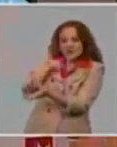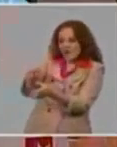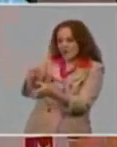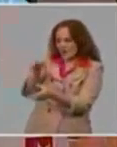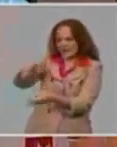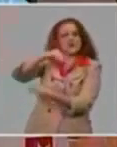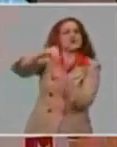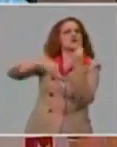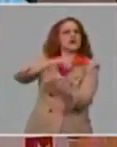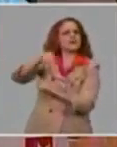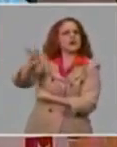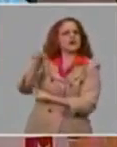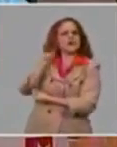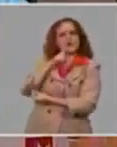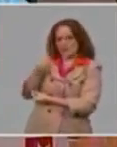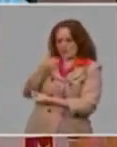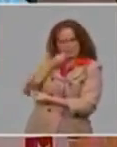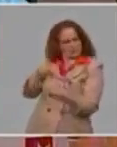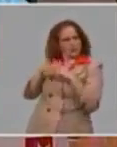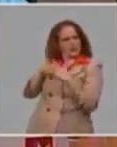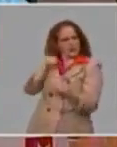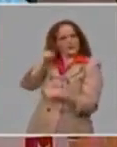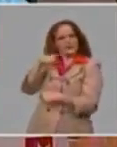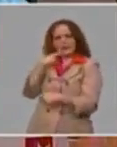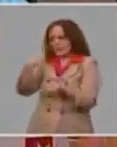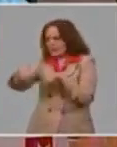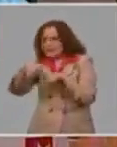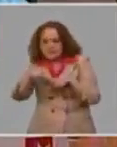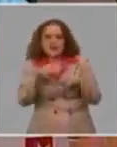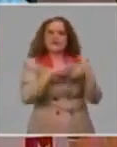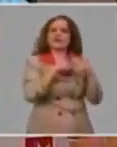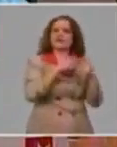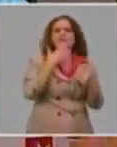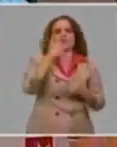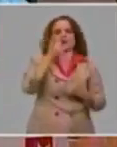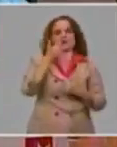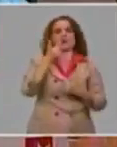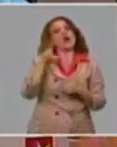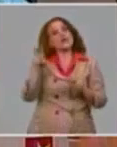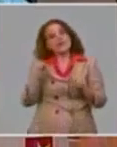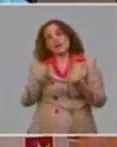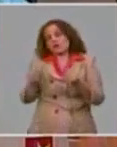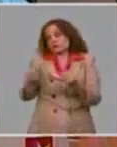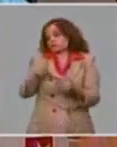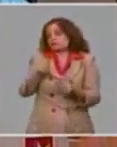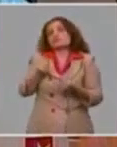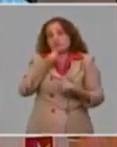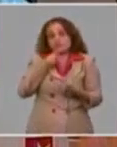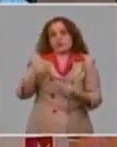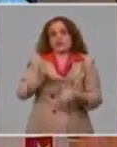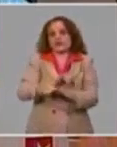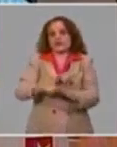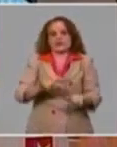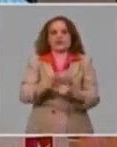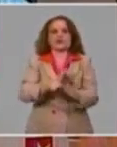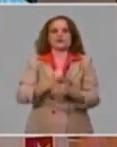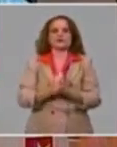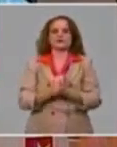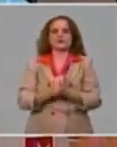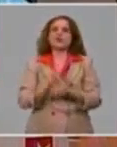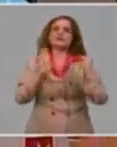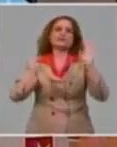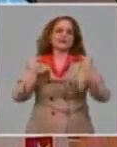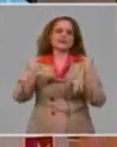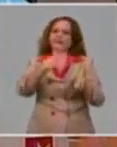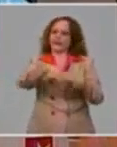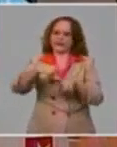latiguillos igual. O sea, se ha hecho un trabajo profundo en la organización, sobre todo del recurso material y el balance material. Y